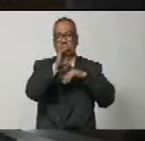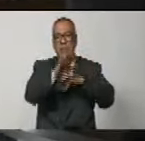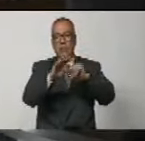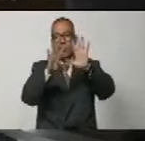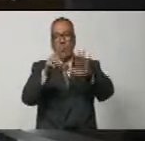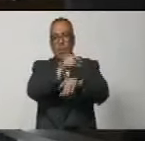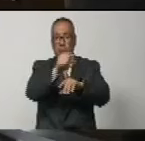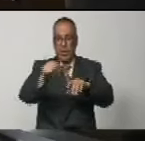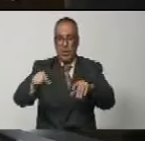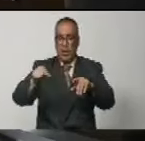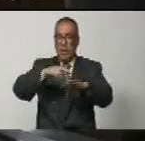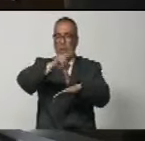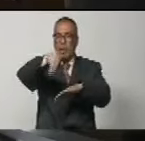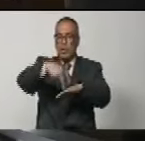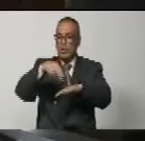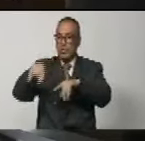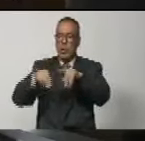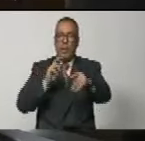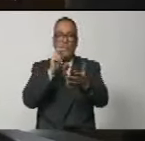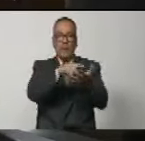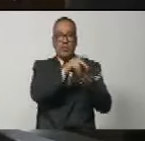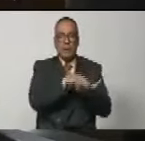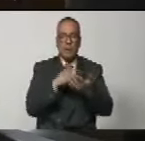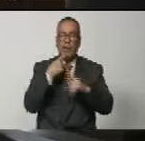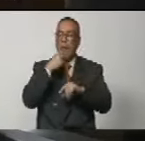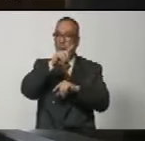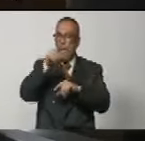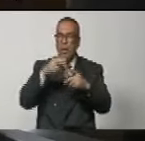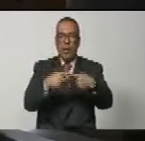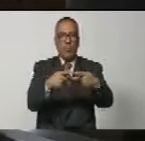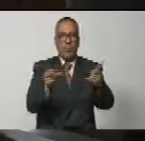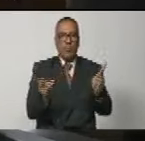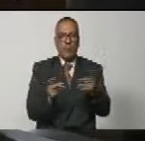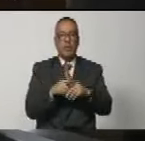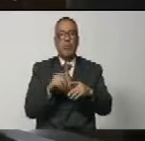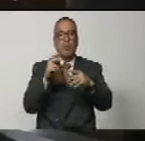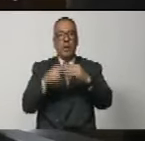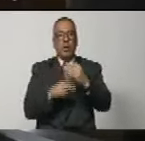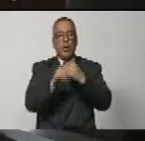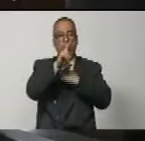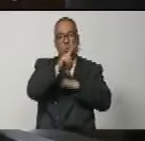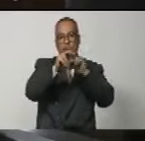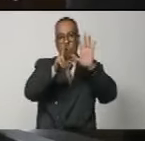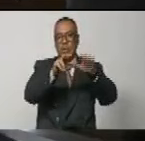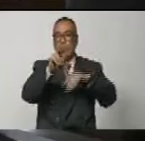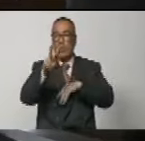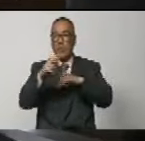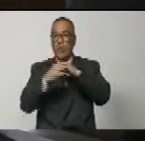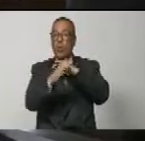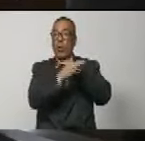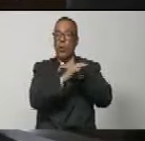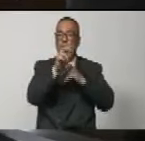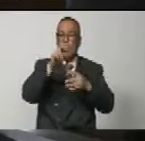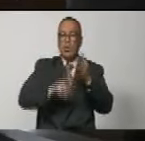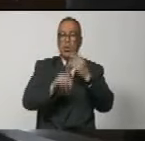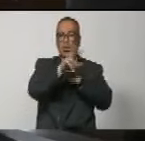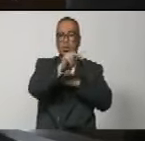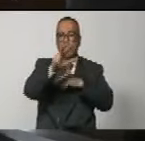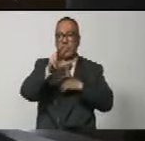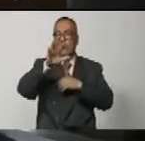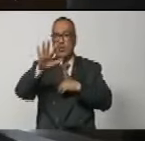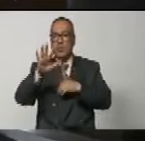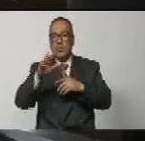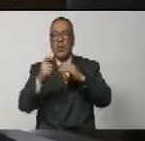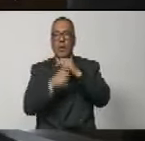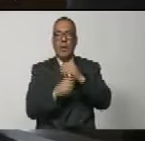5.659 personas a nivel nacional participaron en la consulta pública. Tocamos 282 municipios de los 335